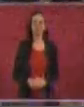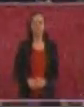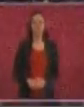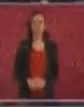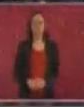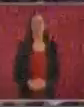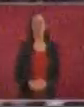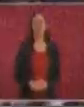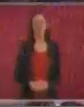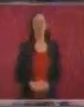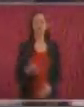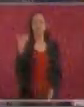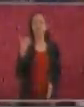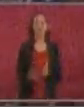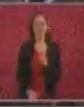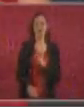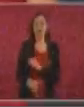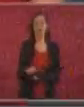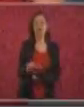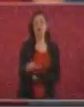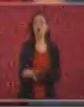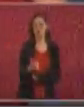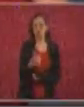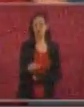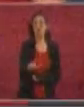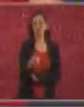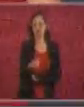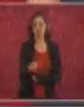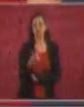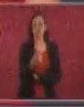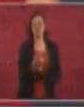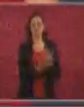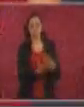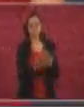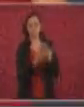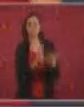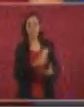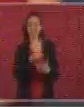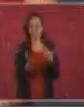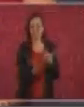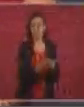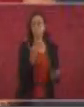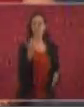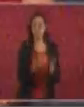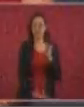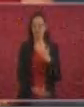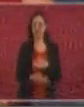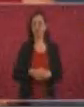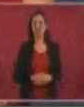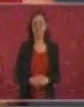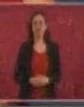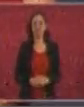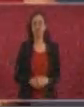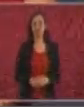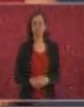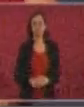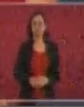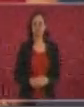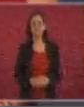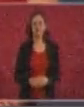va a esta inauguración y el mismo día se va, pues va a ser un hit político para él. Pero también aquí